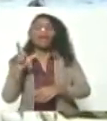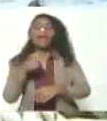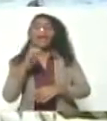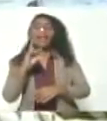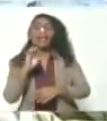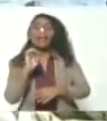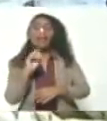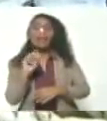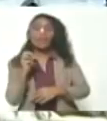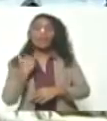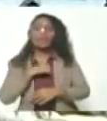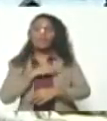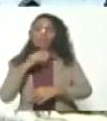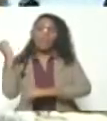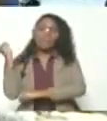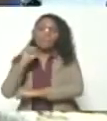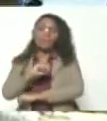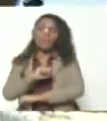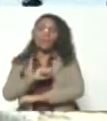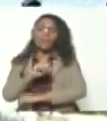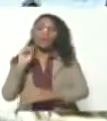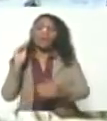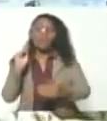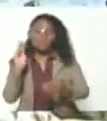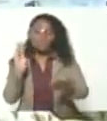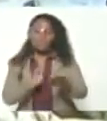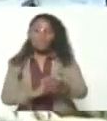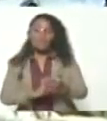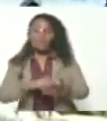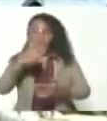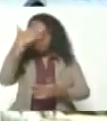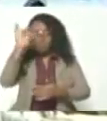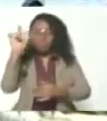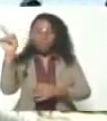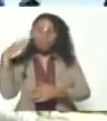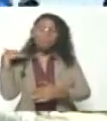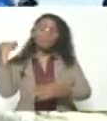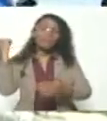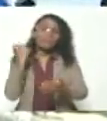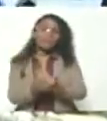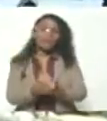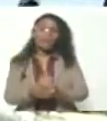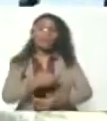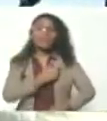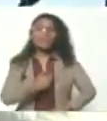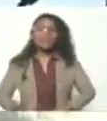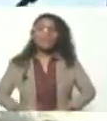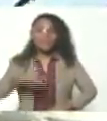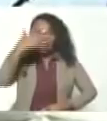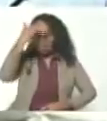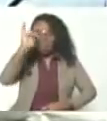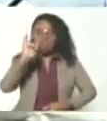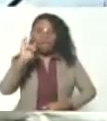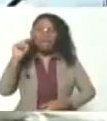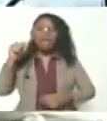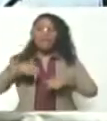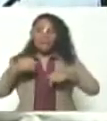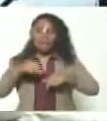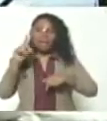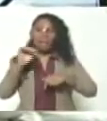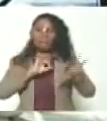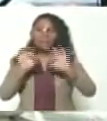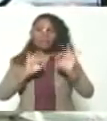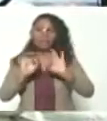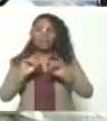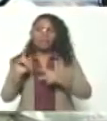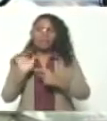los derrotamos. Lo pusieron a prueba en Haití, mataron al presidente, y lo tenían preparado aquí. Mira esta gorra del de